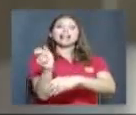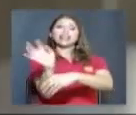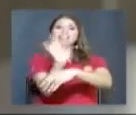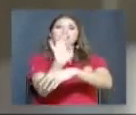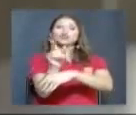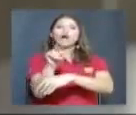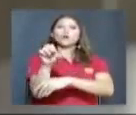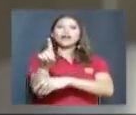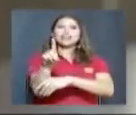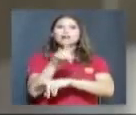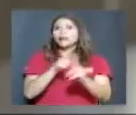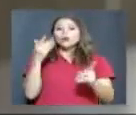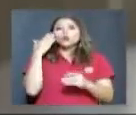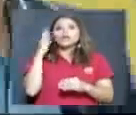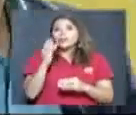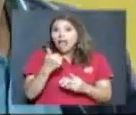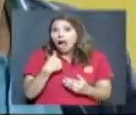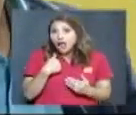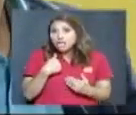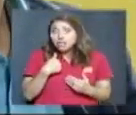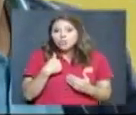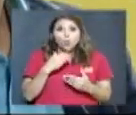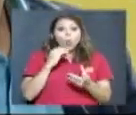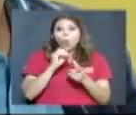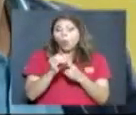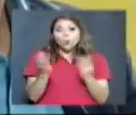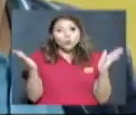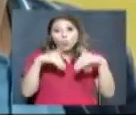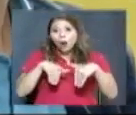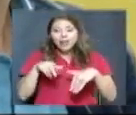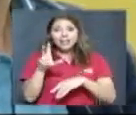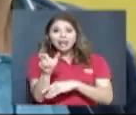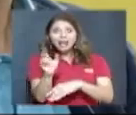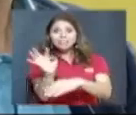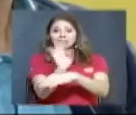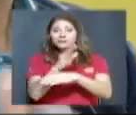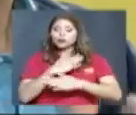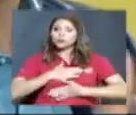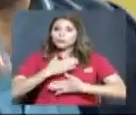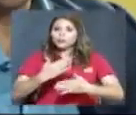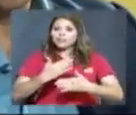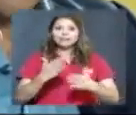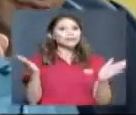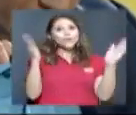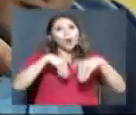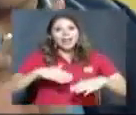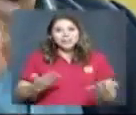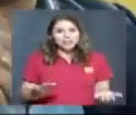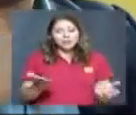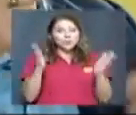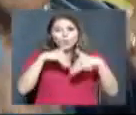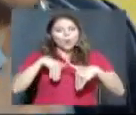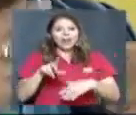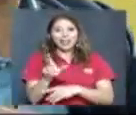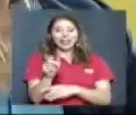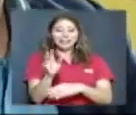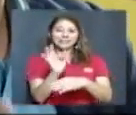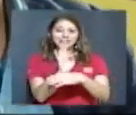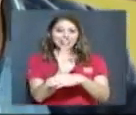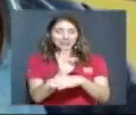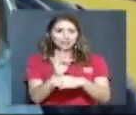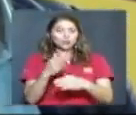hay canales disponibles. Bueno, eso es muy bueno, que no haya canales disponibles. O sea, bueno. Es relativo eso. Ahora vamos a empezar el